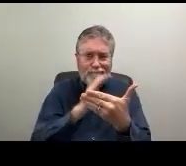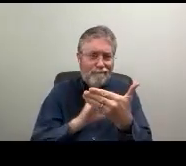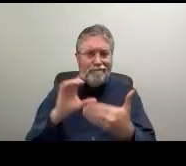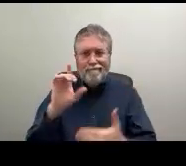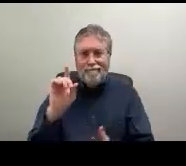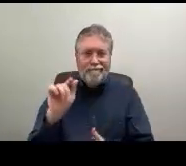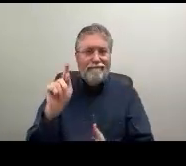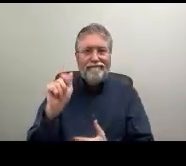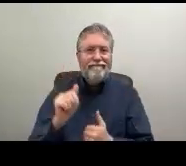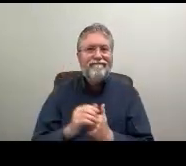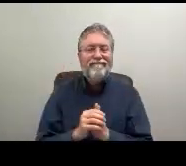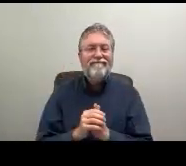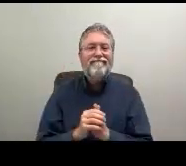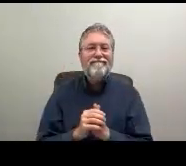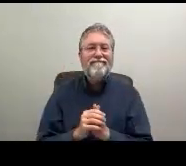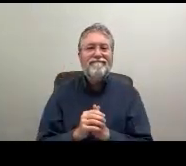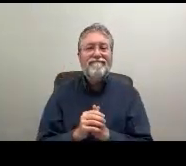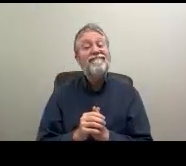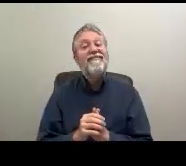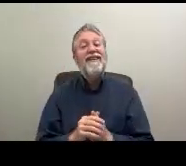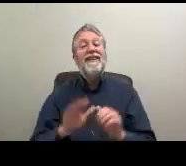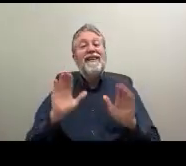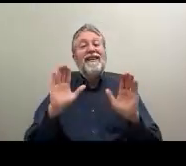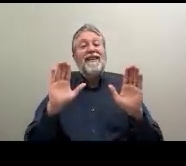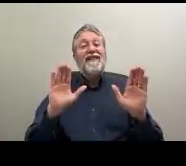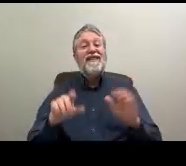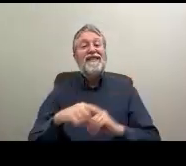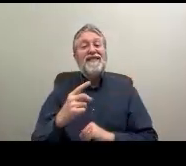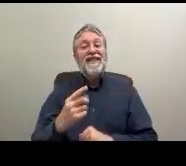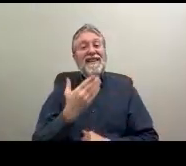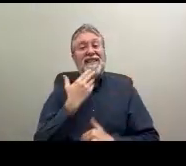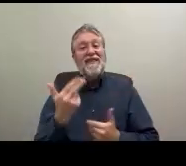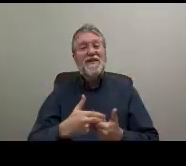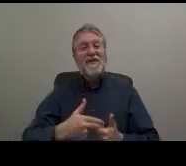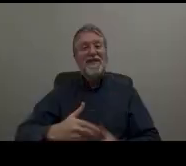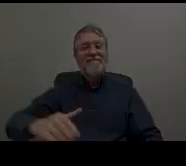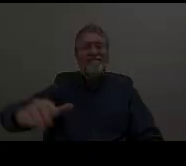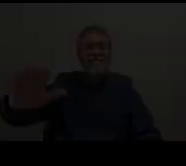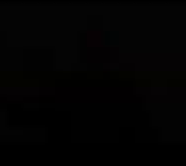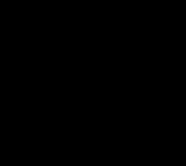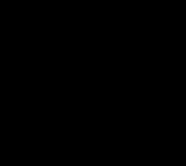les deseo a todos un buen día y gracias a todos por acompañarnos. Gracias. Adiós.